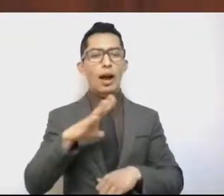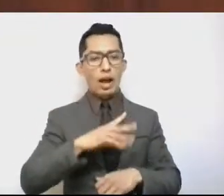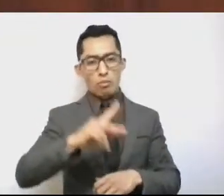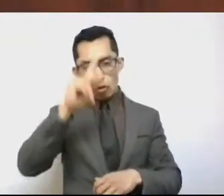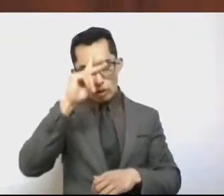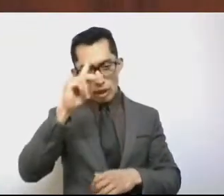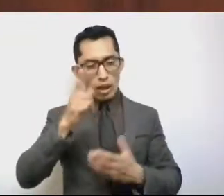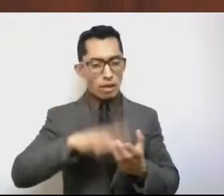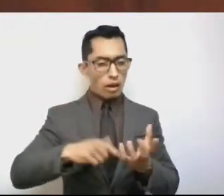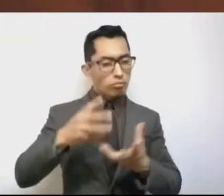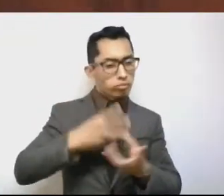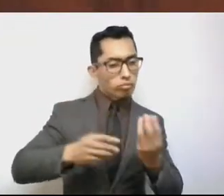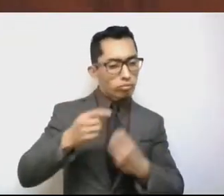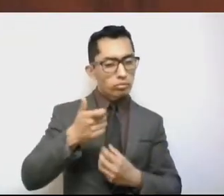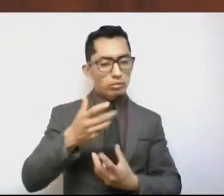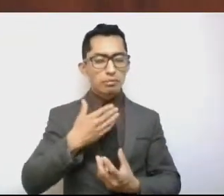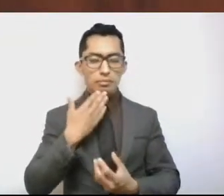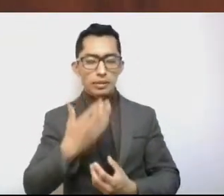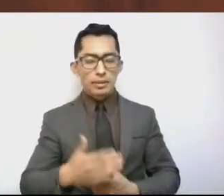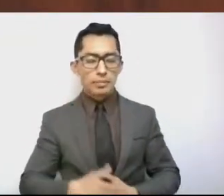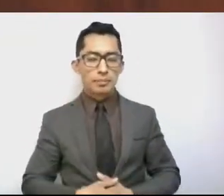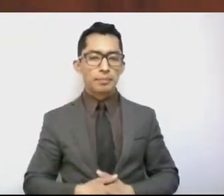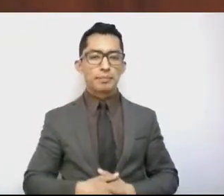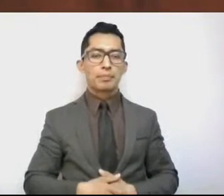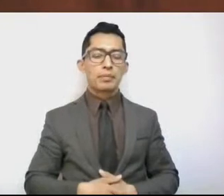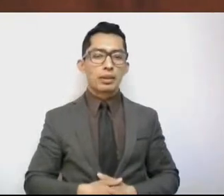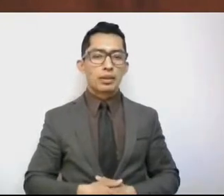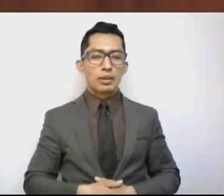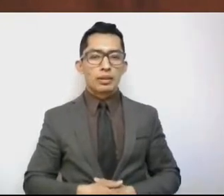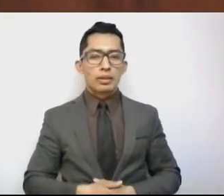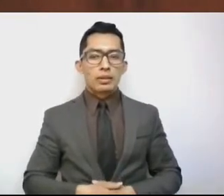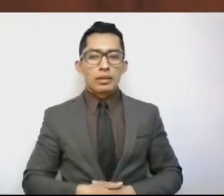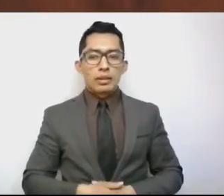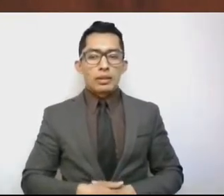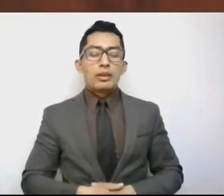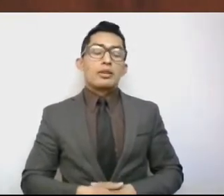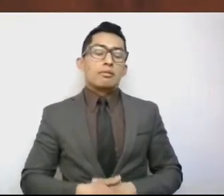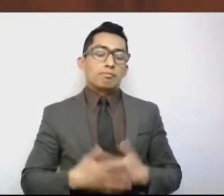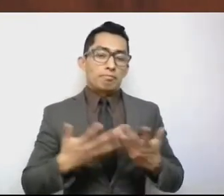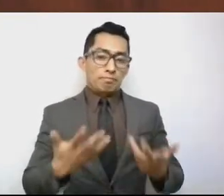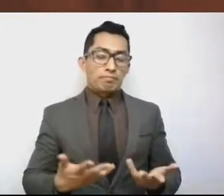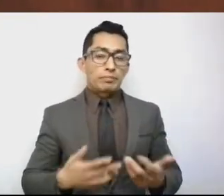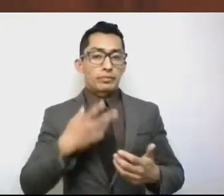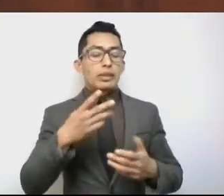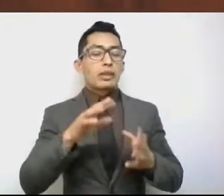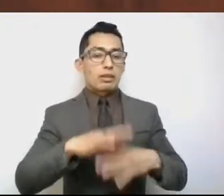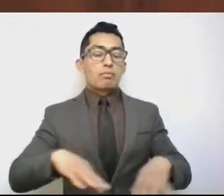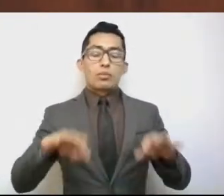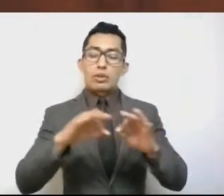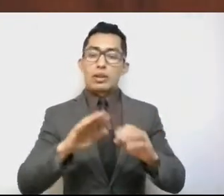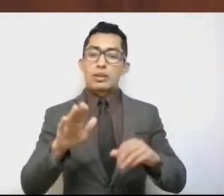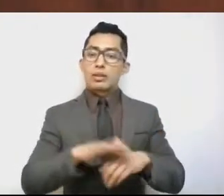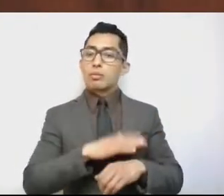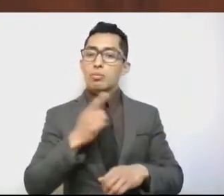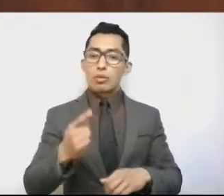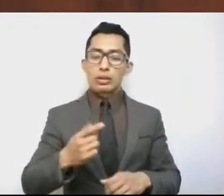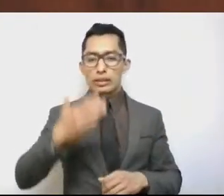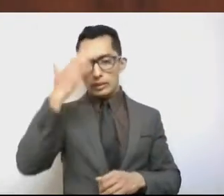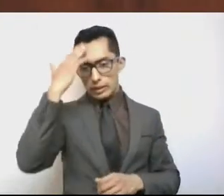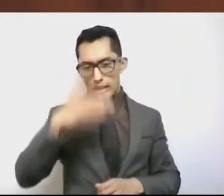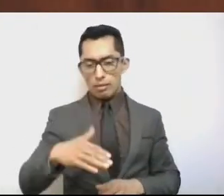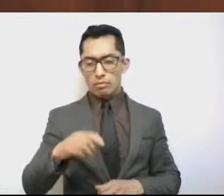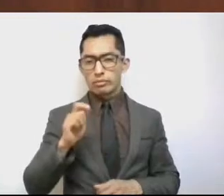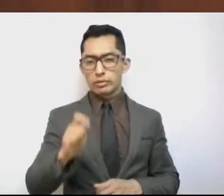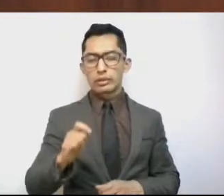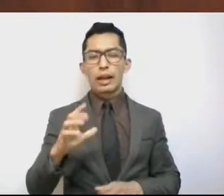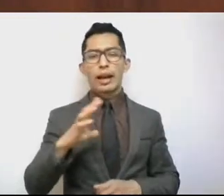financiera. Esto cobra un significado especial, tomando en cuenta que venimos de enfrentar